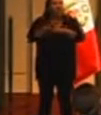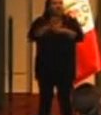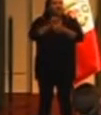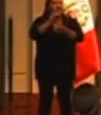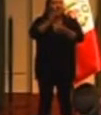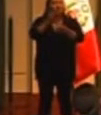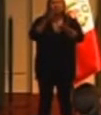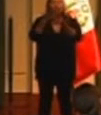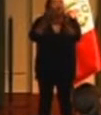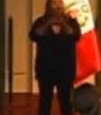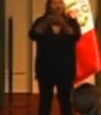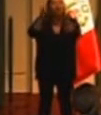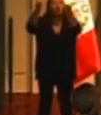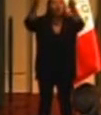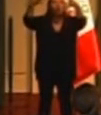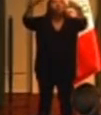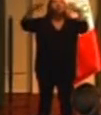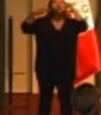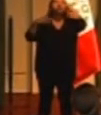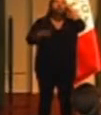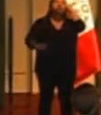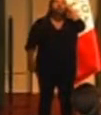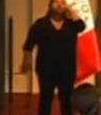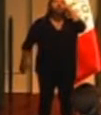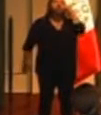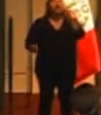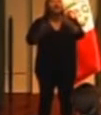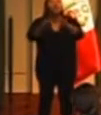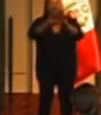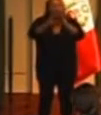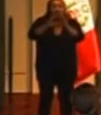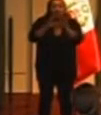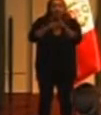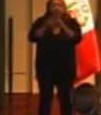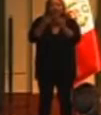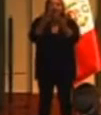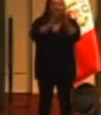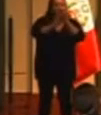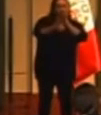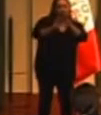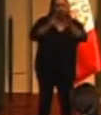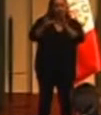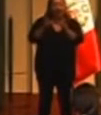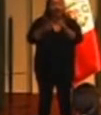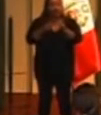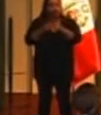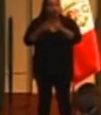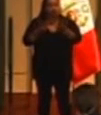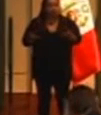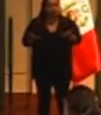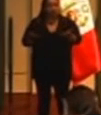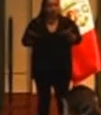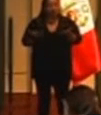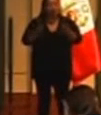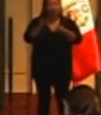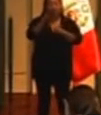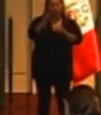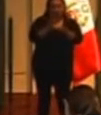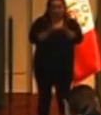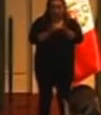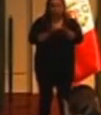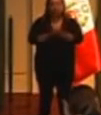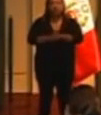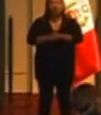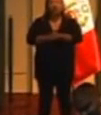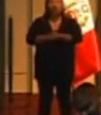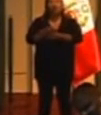luz, quiero más luz. Y de la discusión siempre sale el diálogo. Importante, una vez en